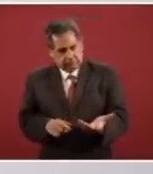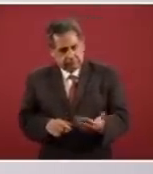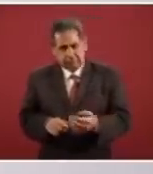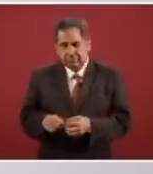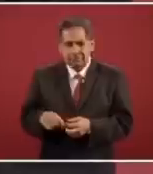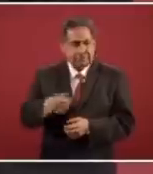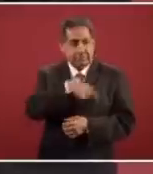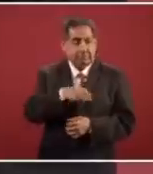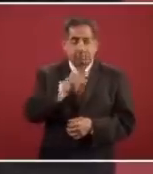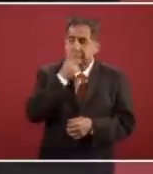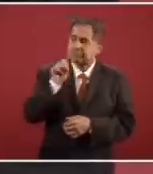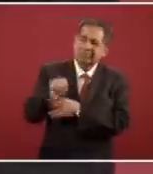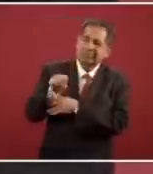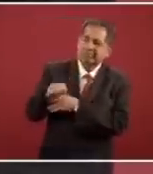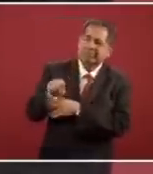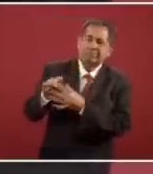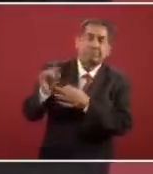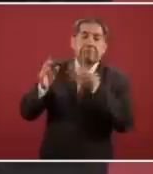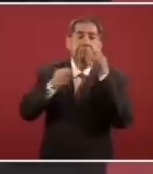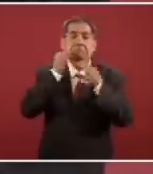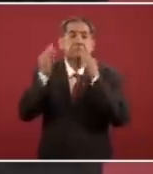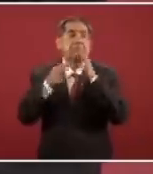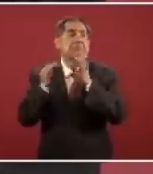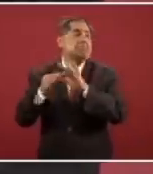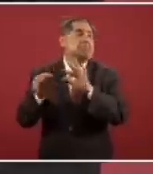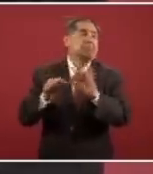es predicar,